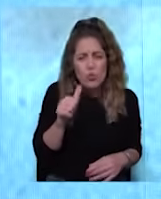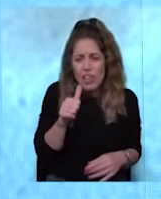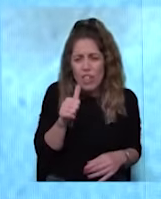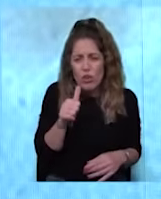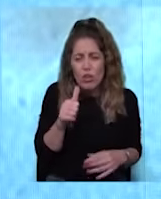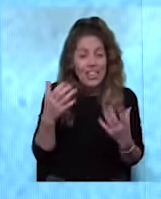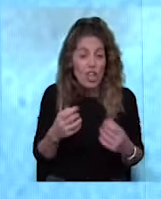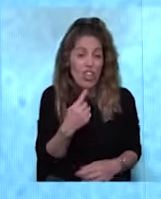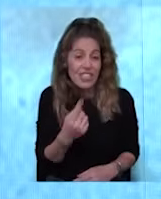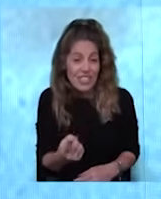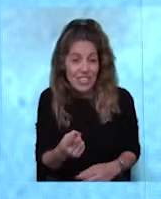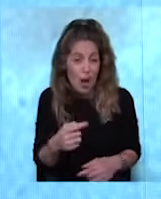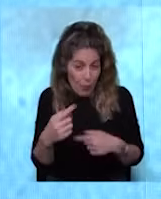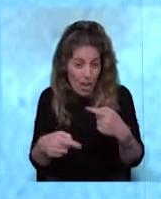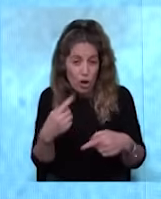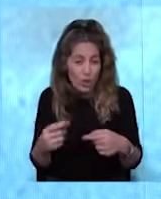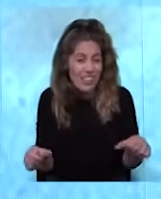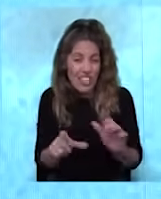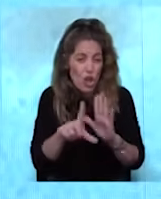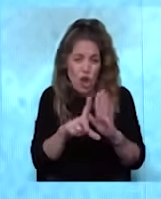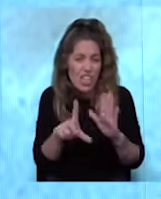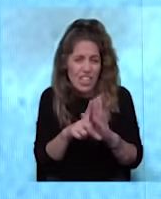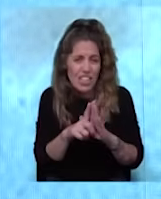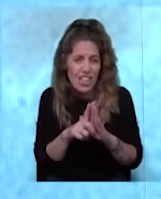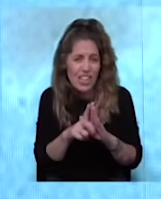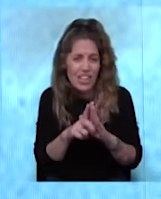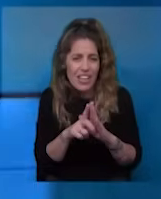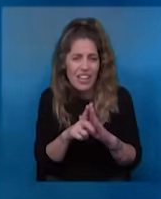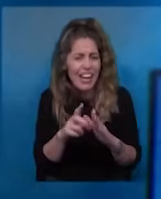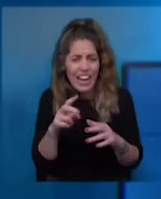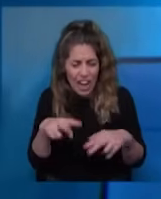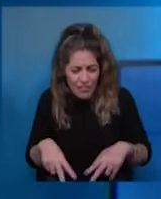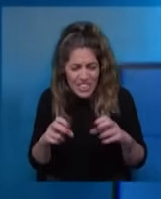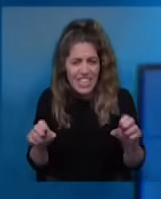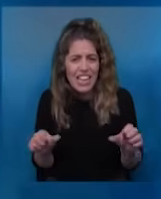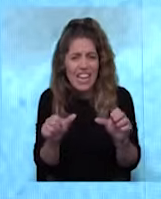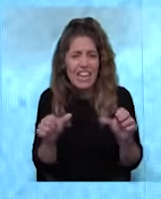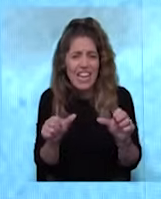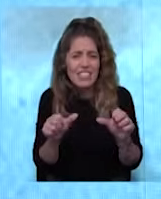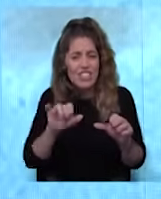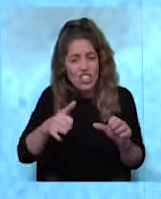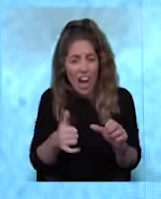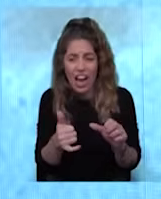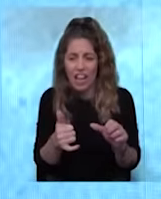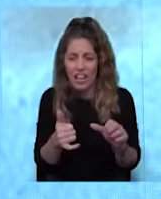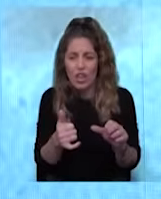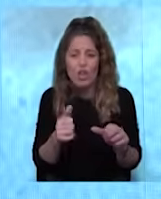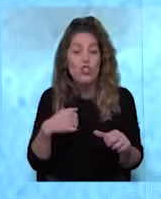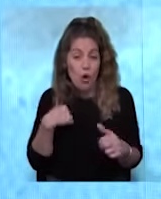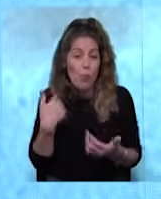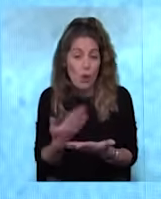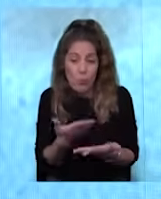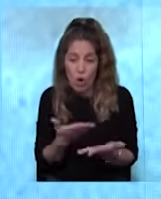cosa quiero decirle van a seguir haciendo le como ardillita revs la las leyes que hacen porque parece yo lo que propongo